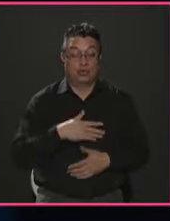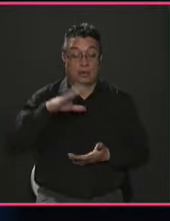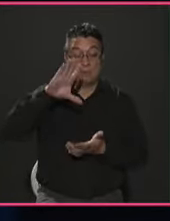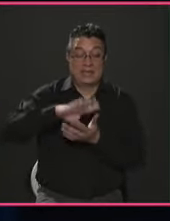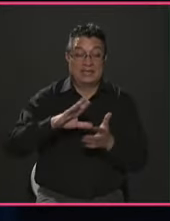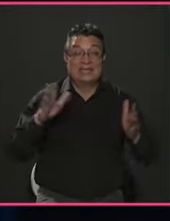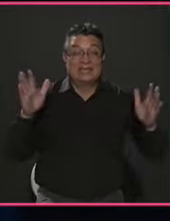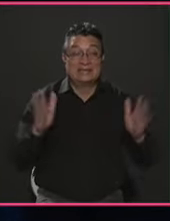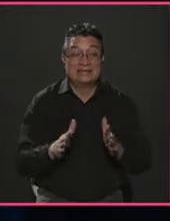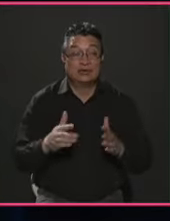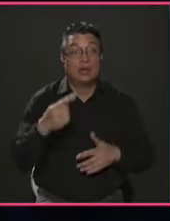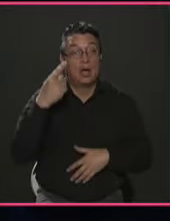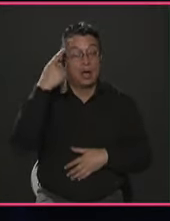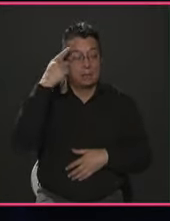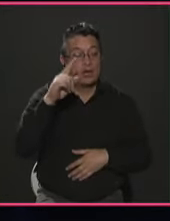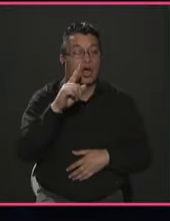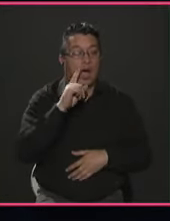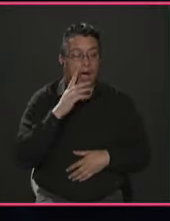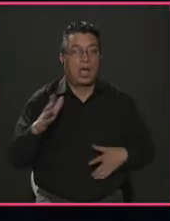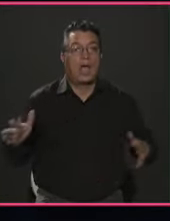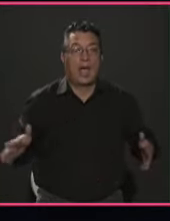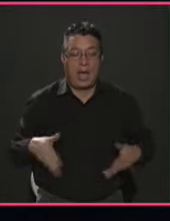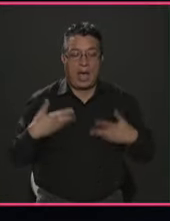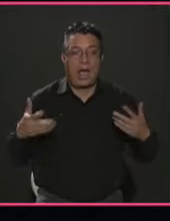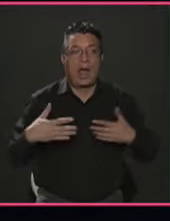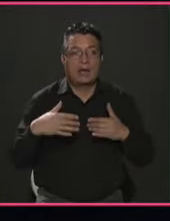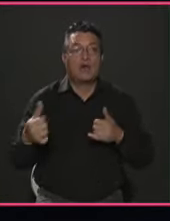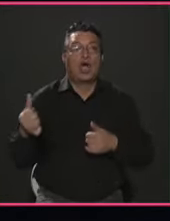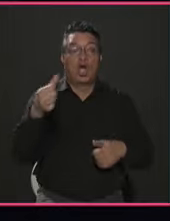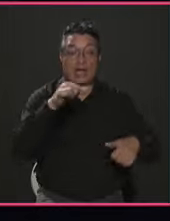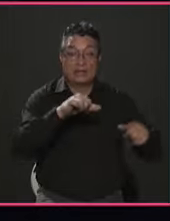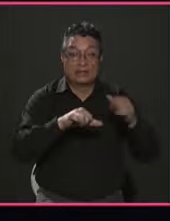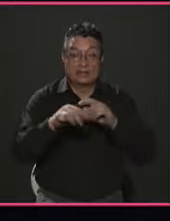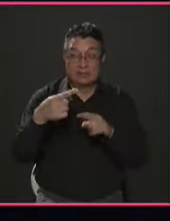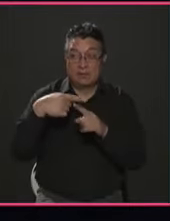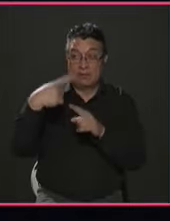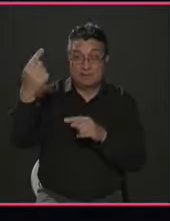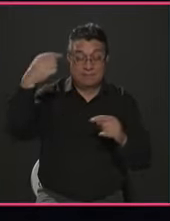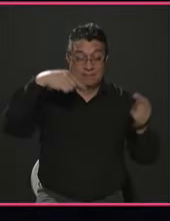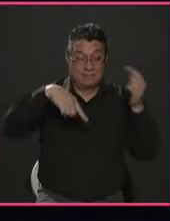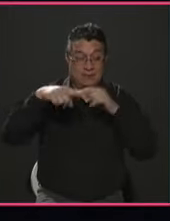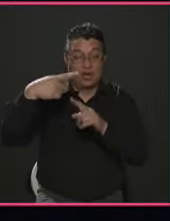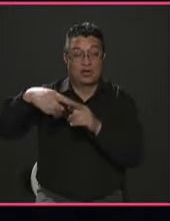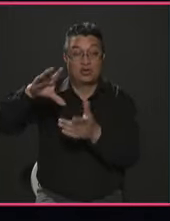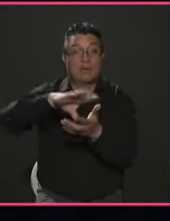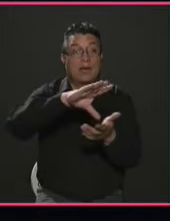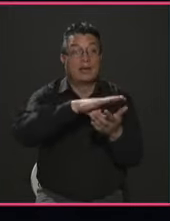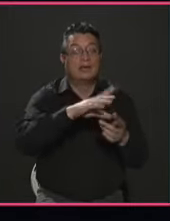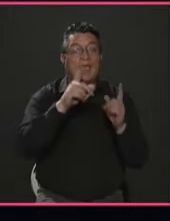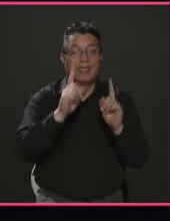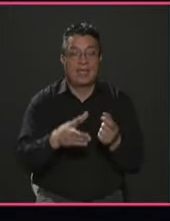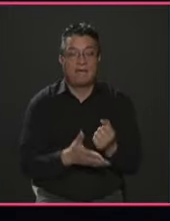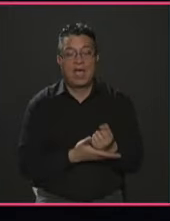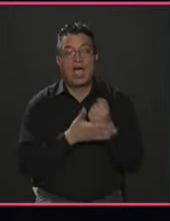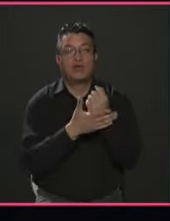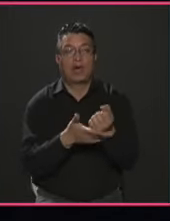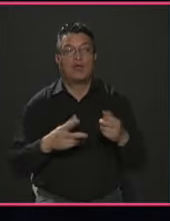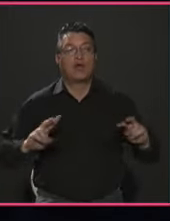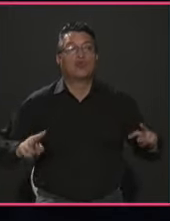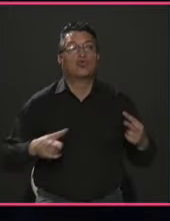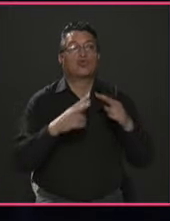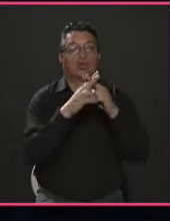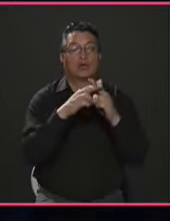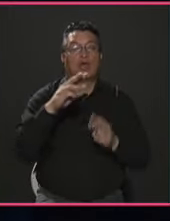chico pero que tiene ánimo y los científicos que vienen desde el extranjero tenemos que ayudar a construir ese modelo